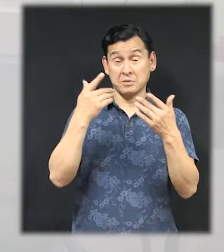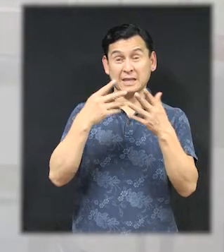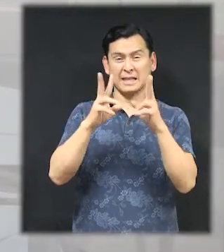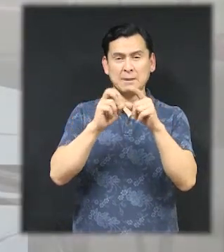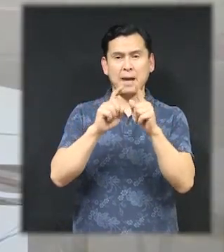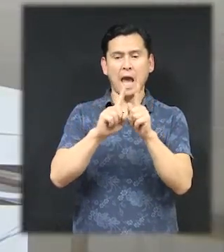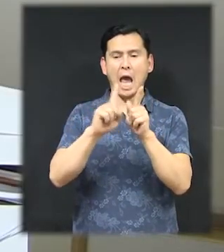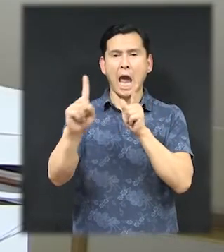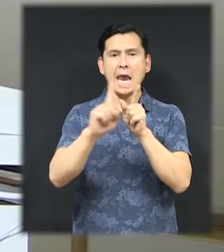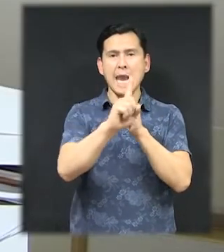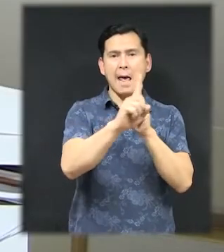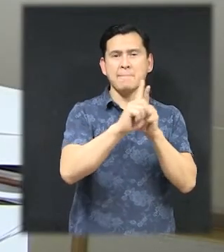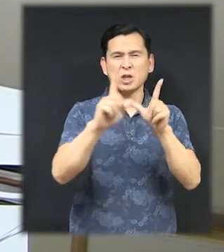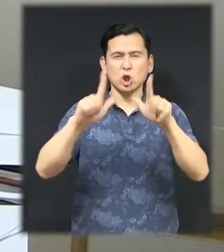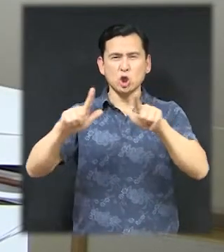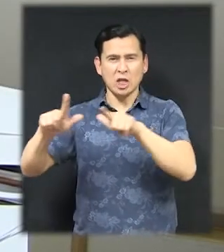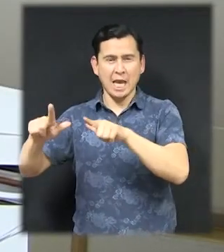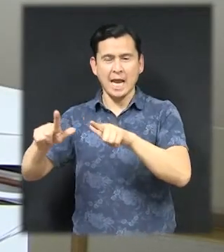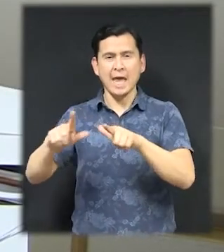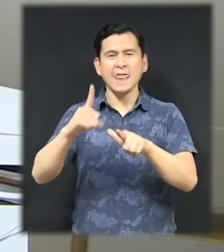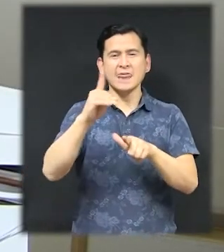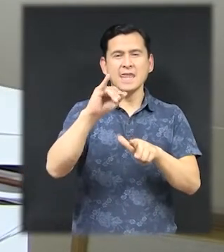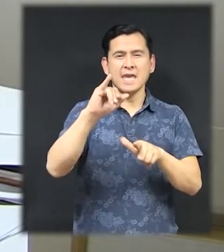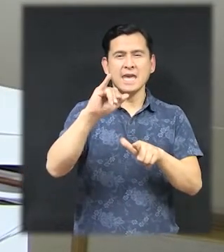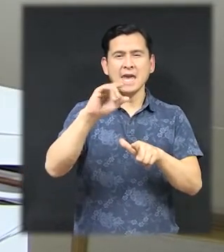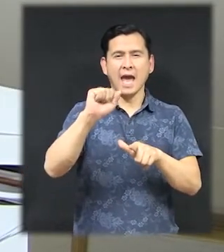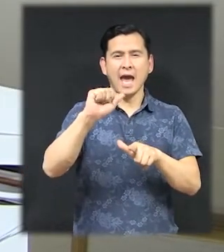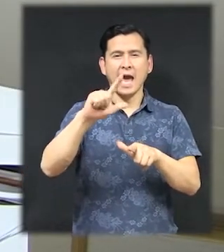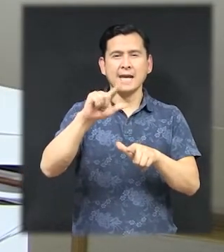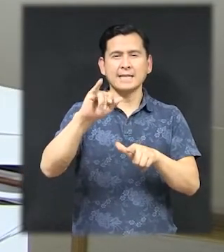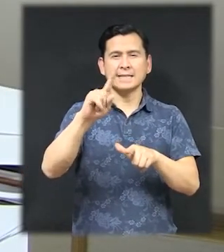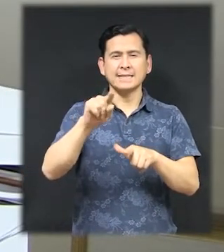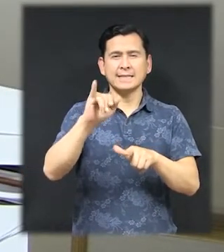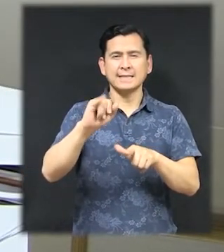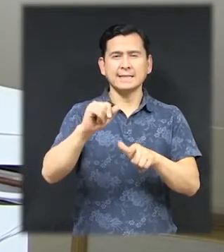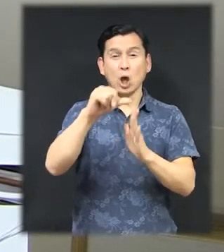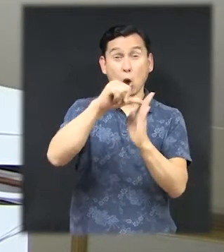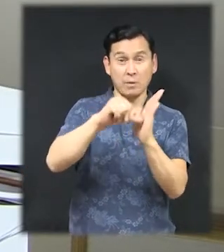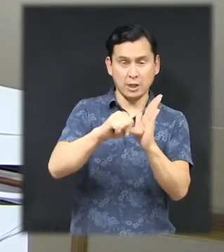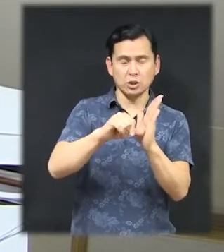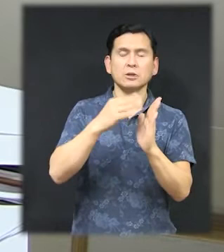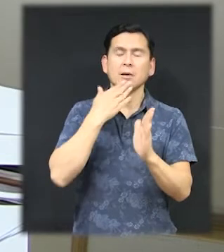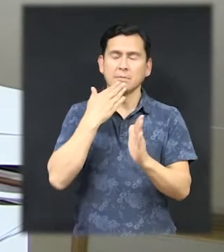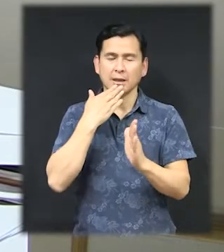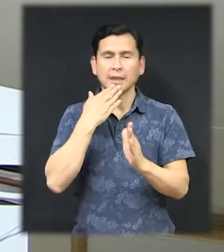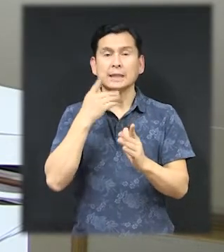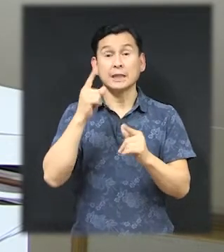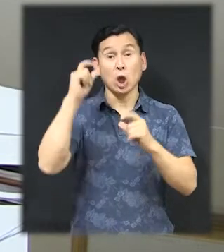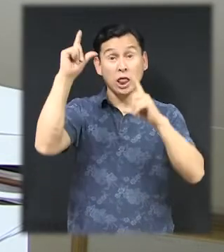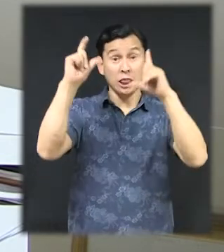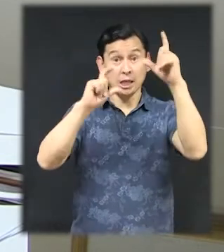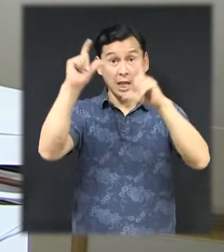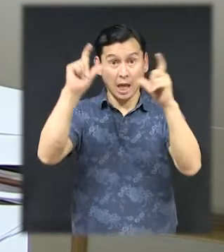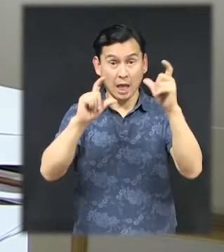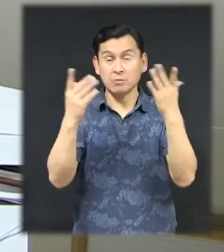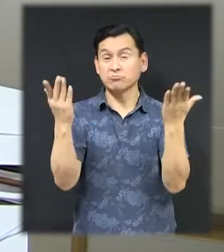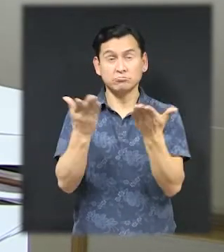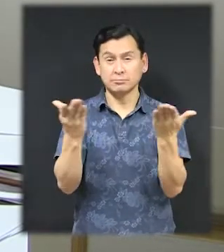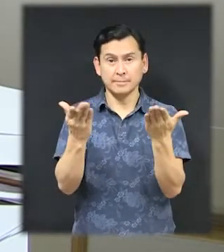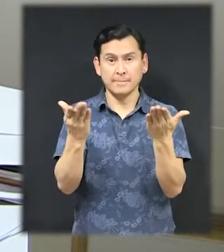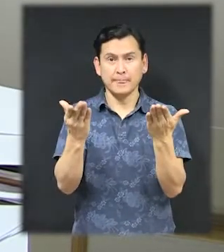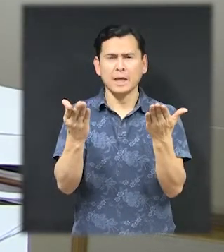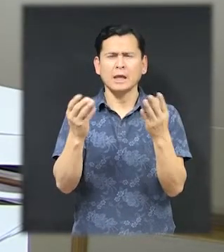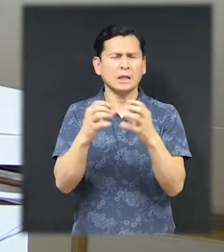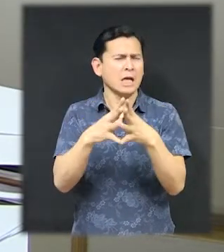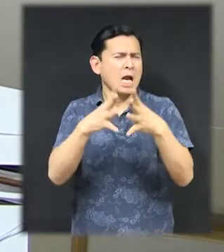principalmente a podernos preparar para poder atender a la ciudadanía con el máximo de potencial posible en